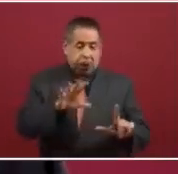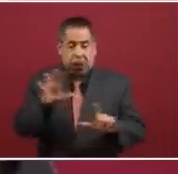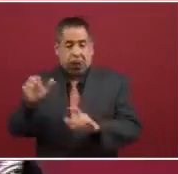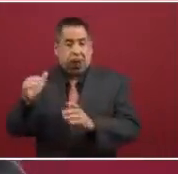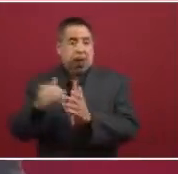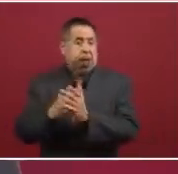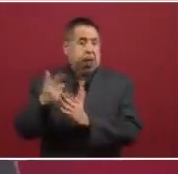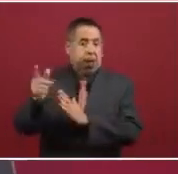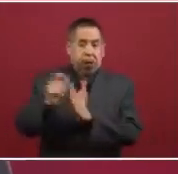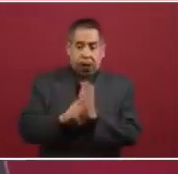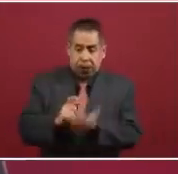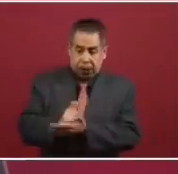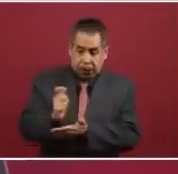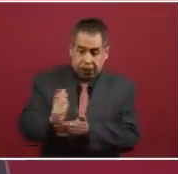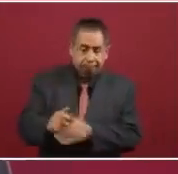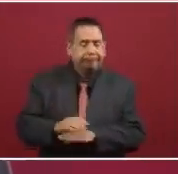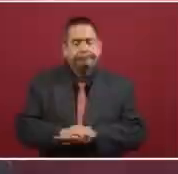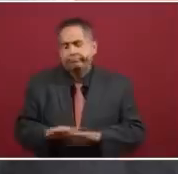700,000 pesos mensuales,